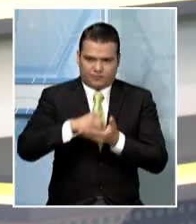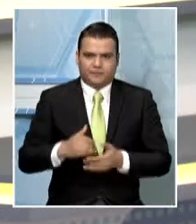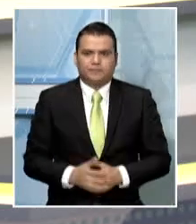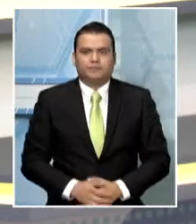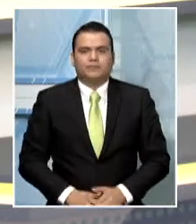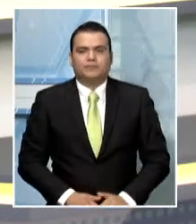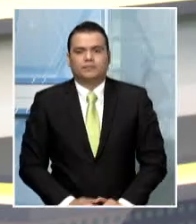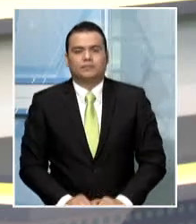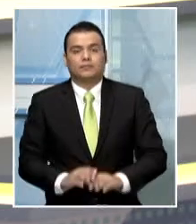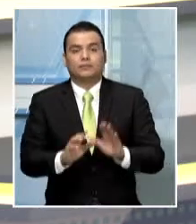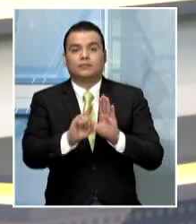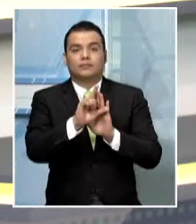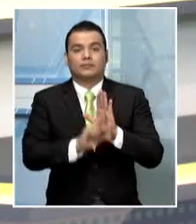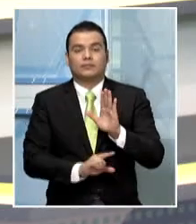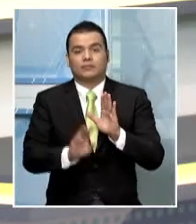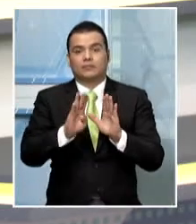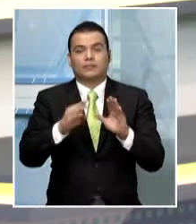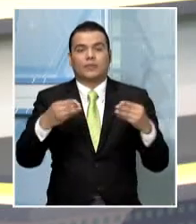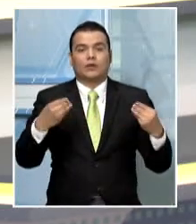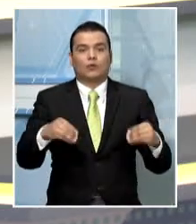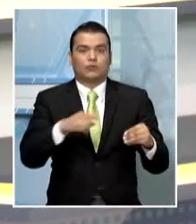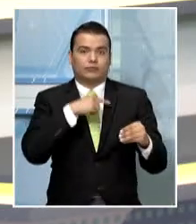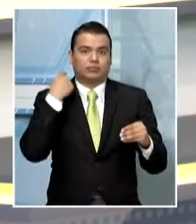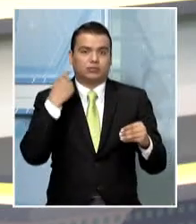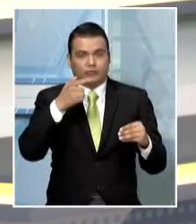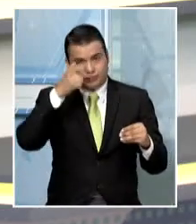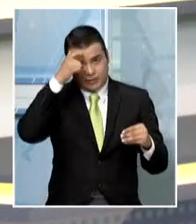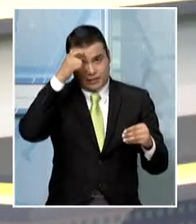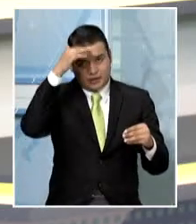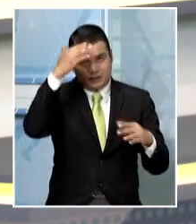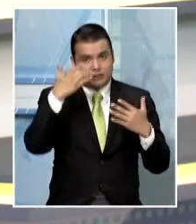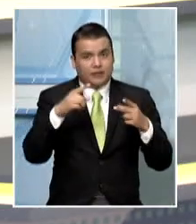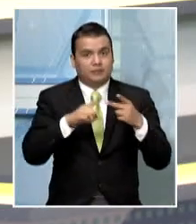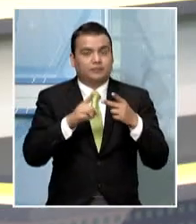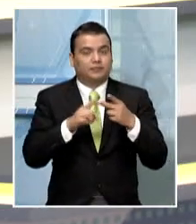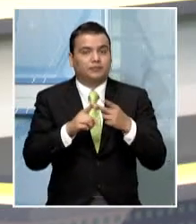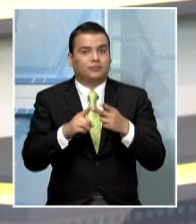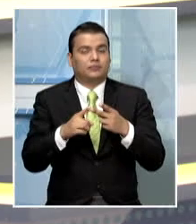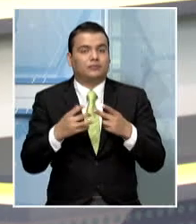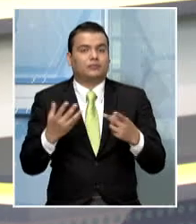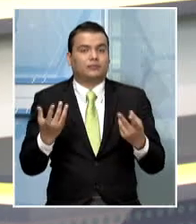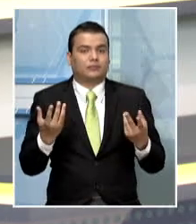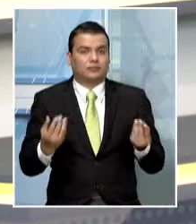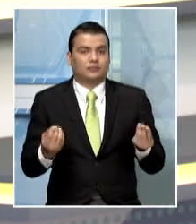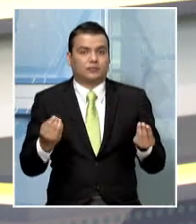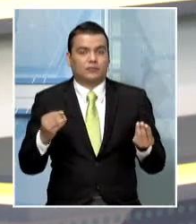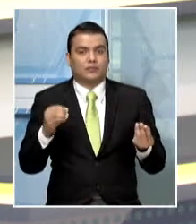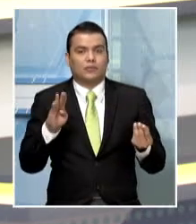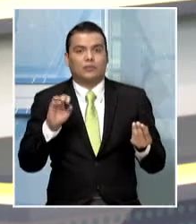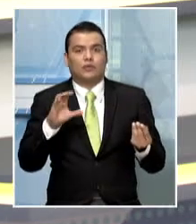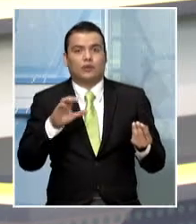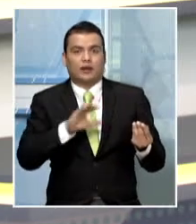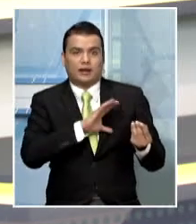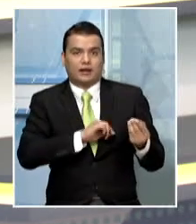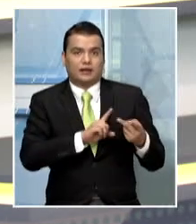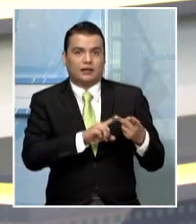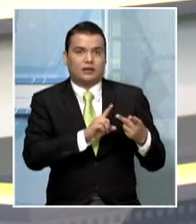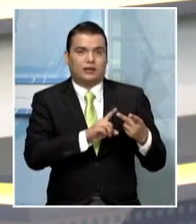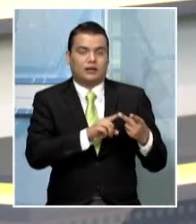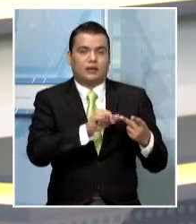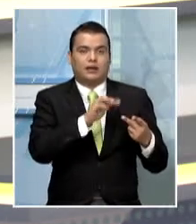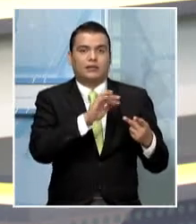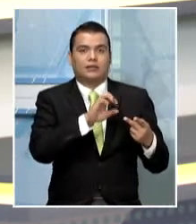en el torneo de la b torturado perdió en casa con real cartagena y hubo empate entre los equipos boca juniors de cali y el atlético